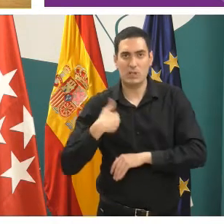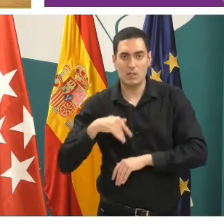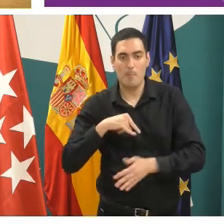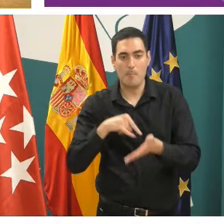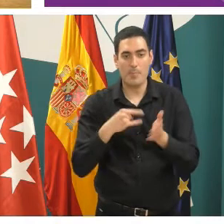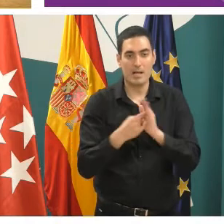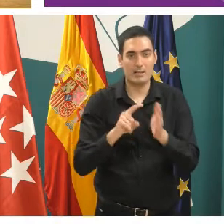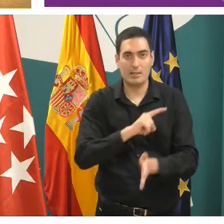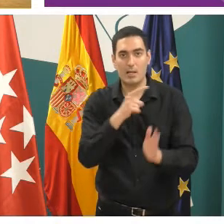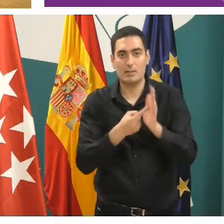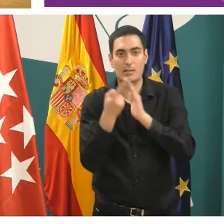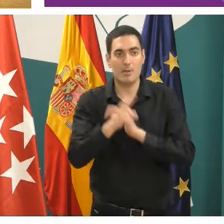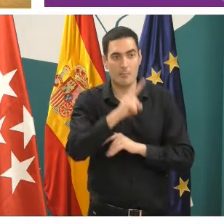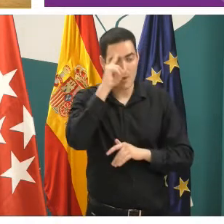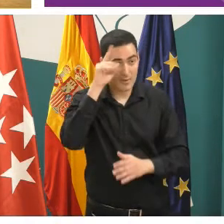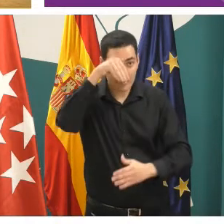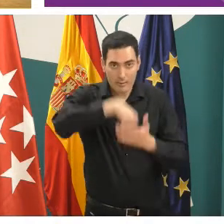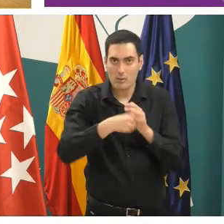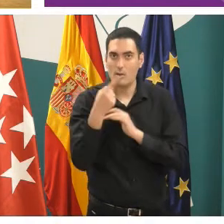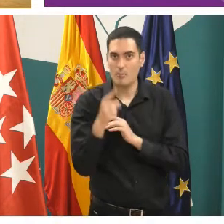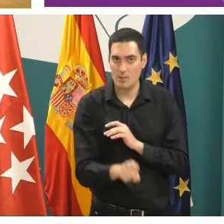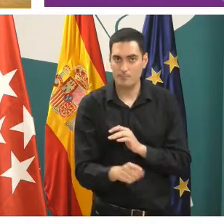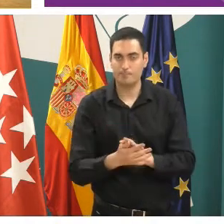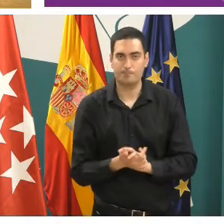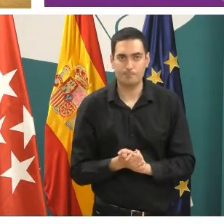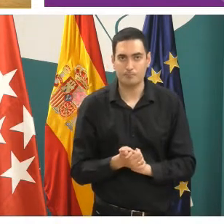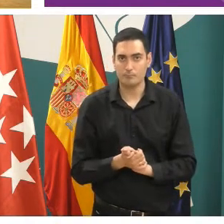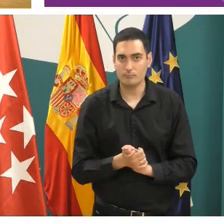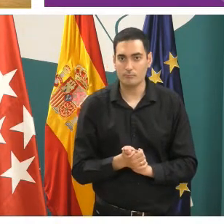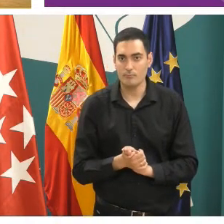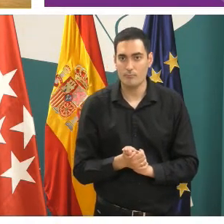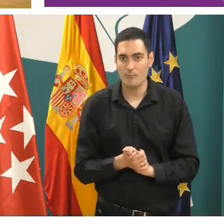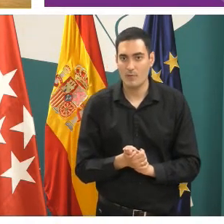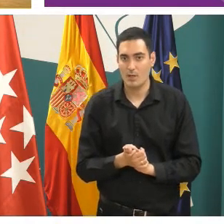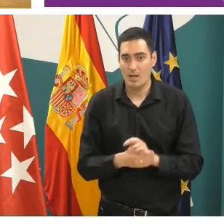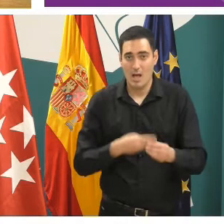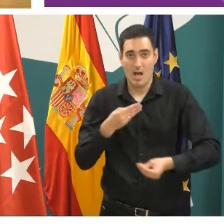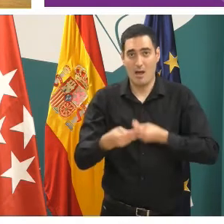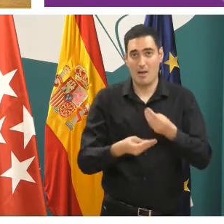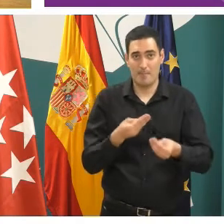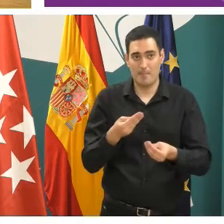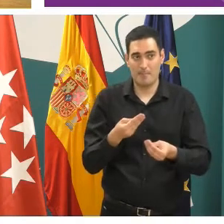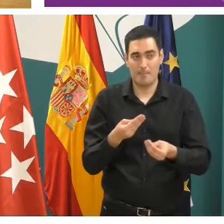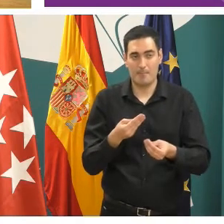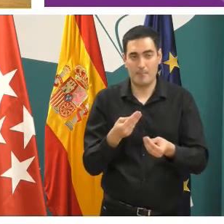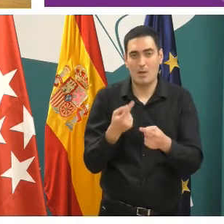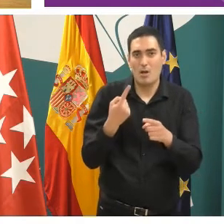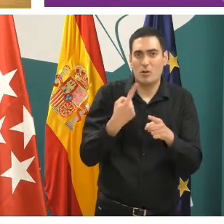en Madrid también, estamos en ese momento, ¿no?, en el que llevar a cabo líneas que mejoren